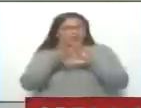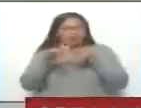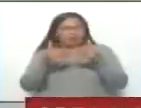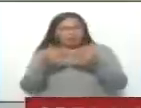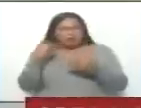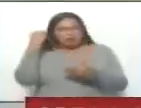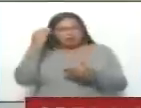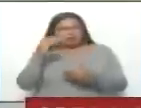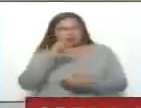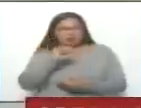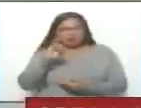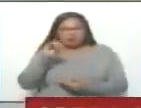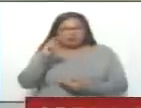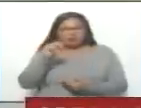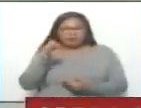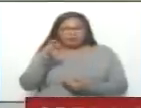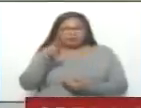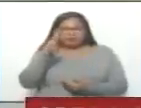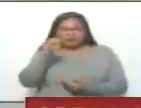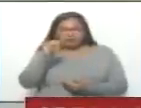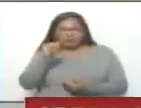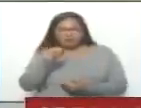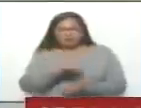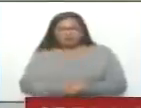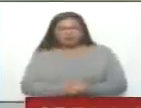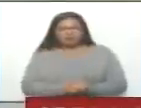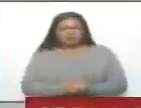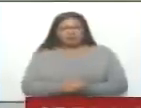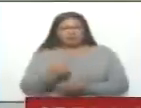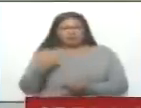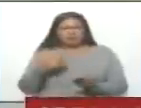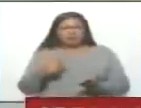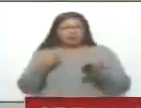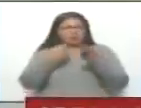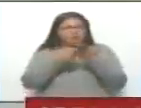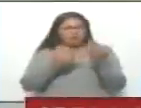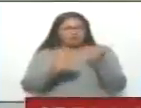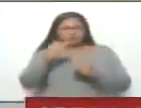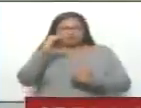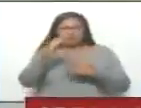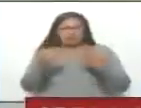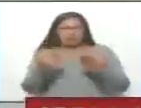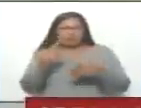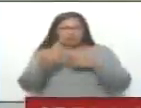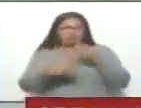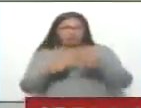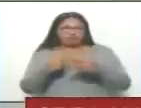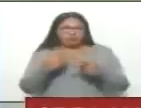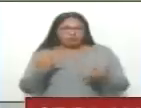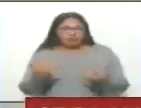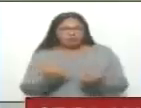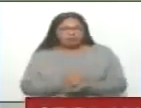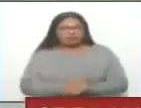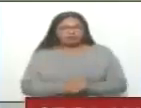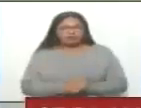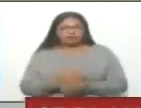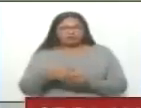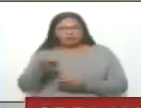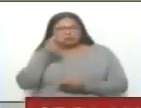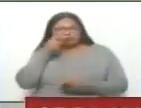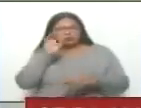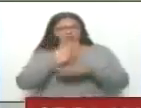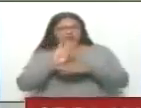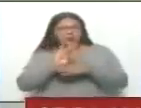opinión de SINAFON es que debe haber un aumento salarial, que eso no produce inflación, que debe haber seguridad